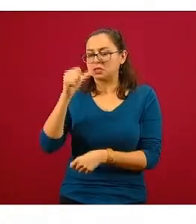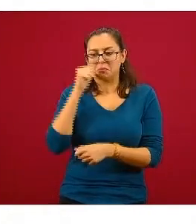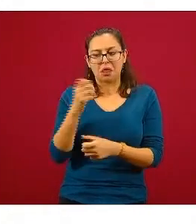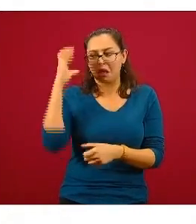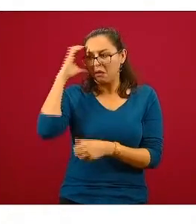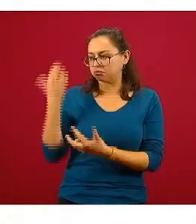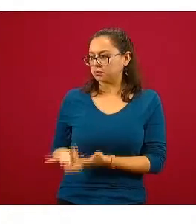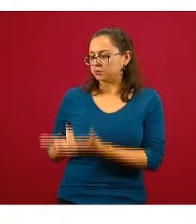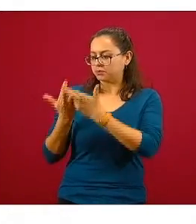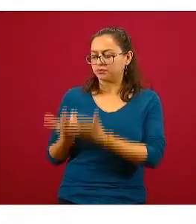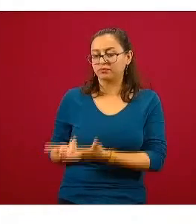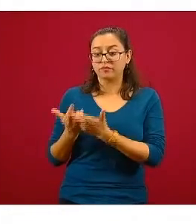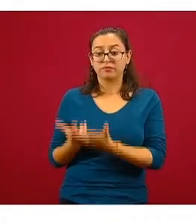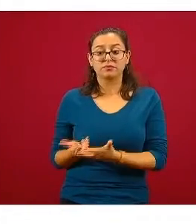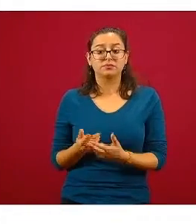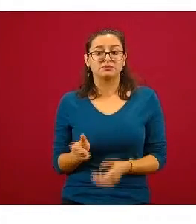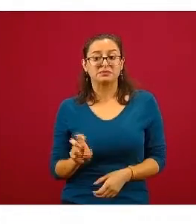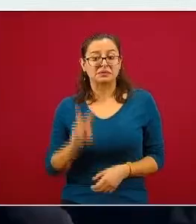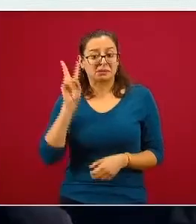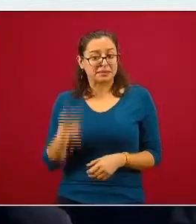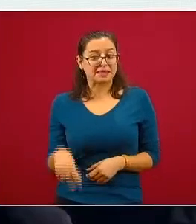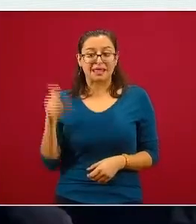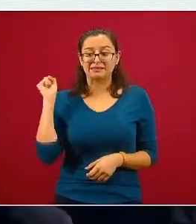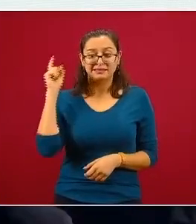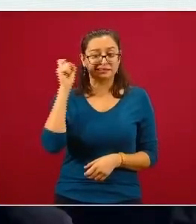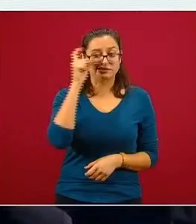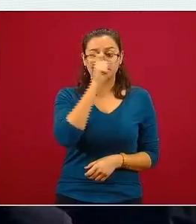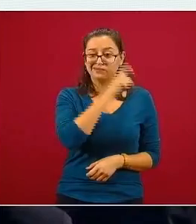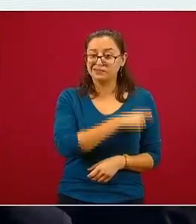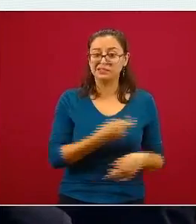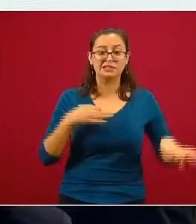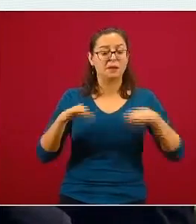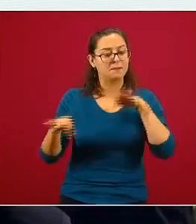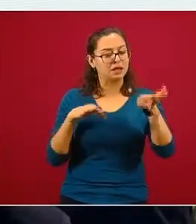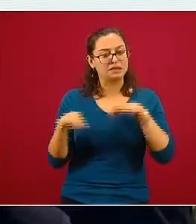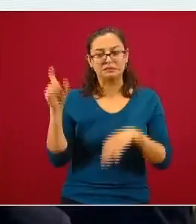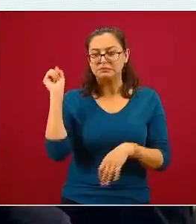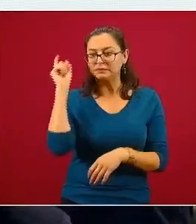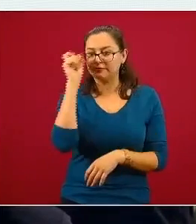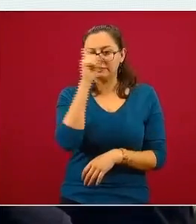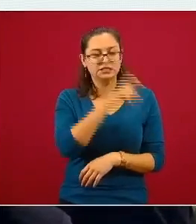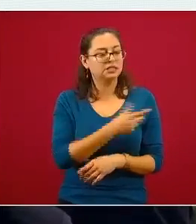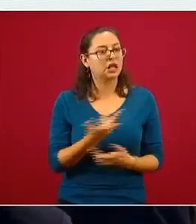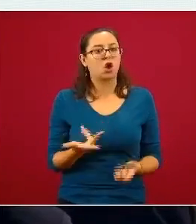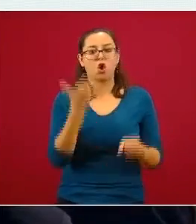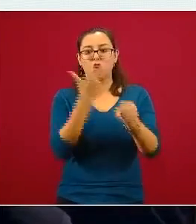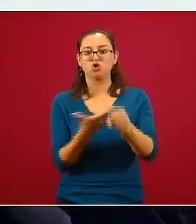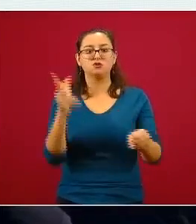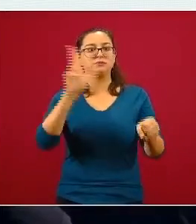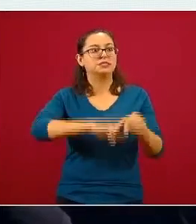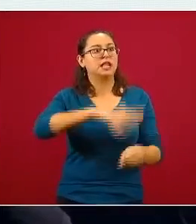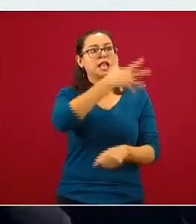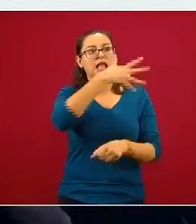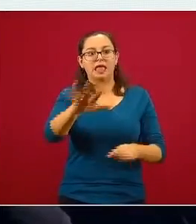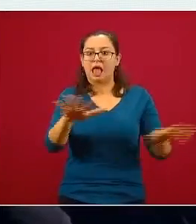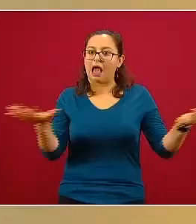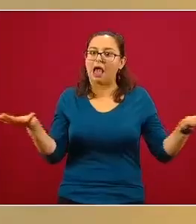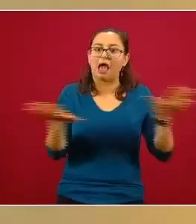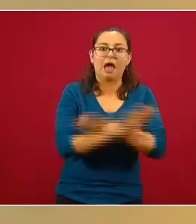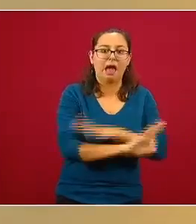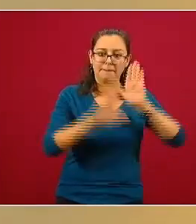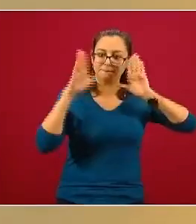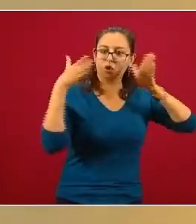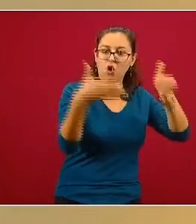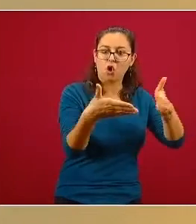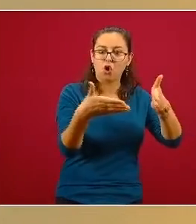Fue una tarea, la verdad, complicada, reconvertir el Hospital General de México a